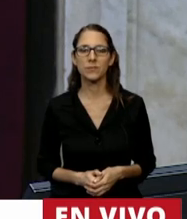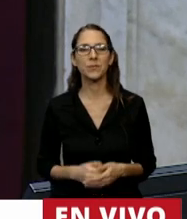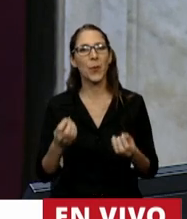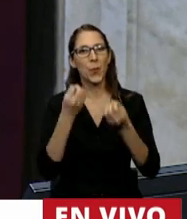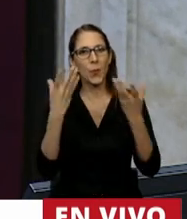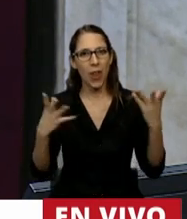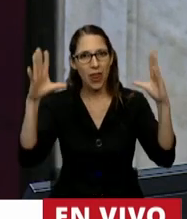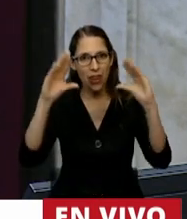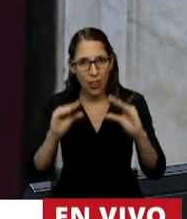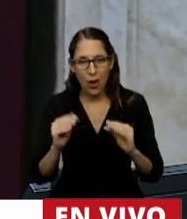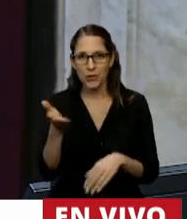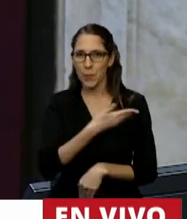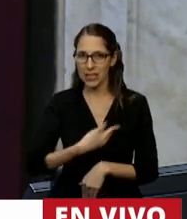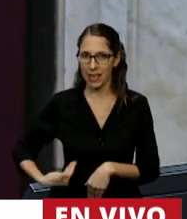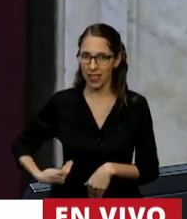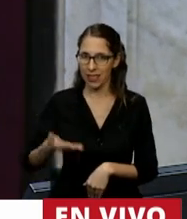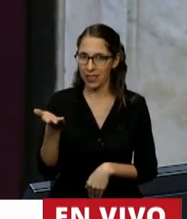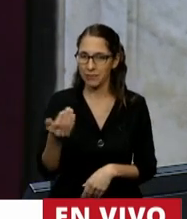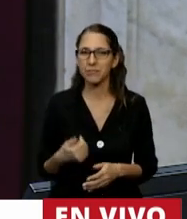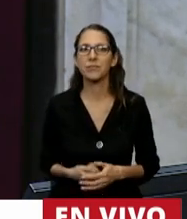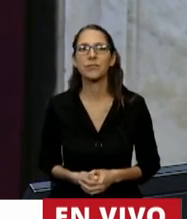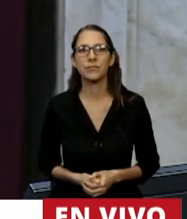Buenas noches, señor presidente.